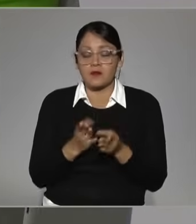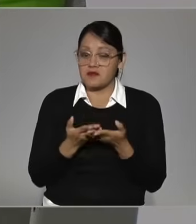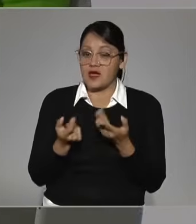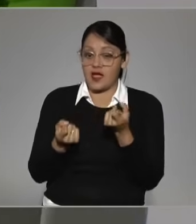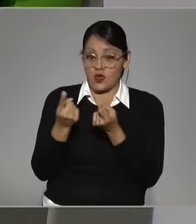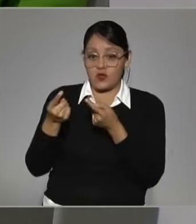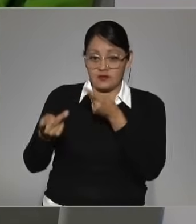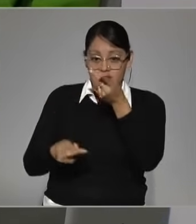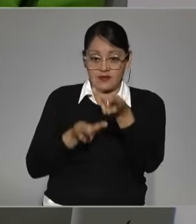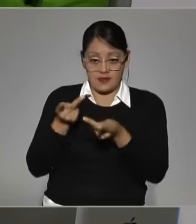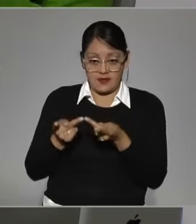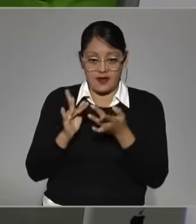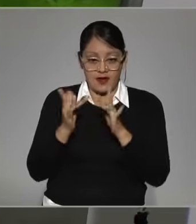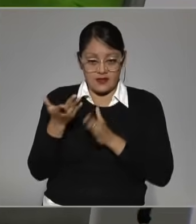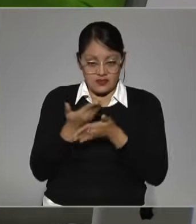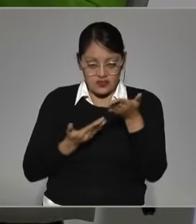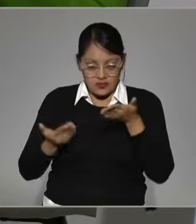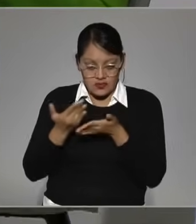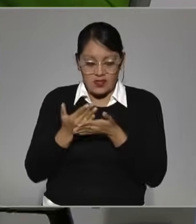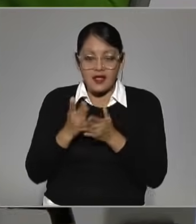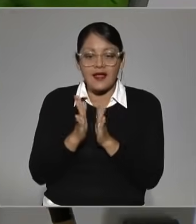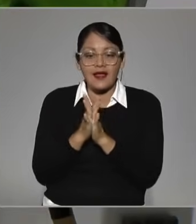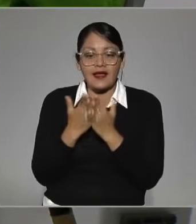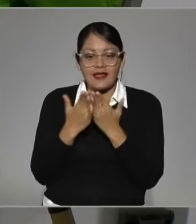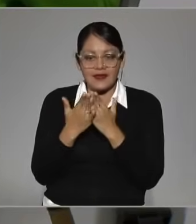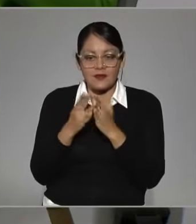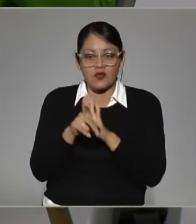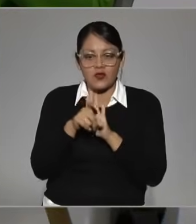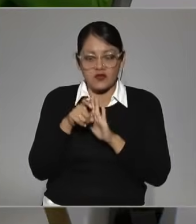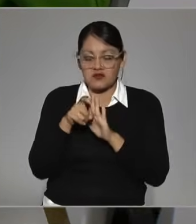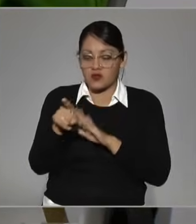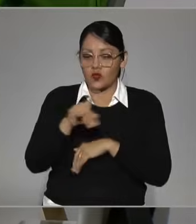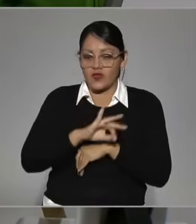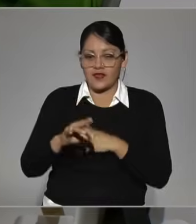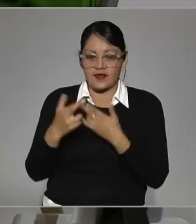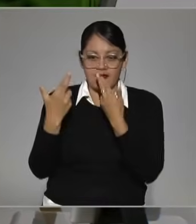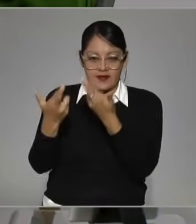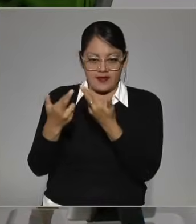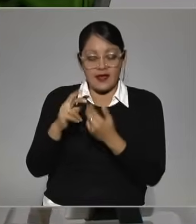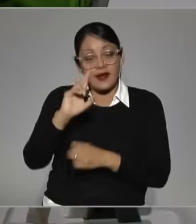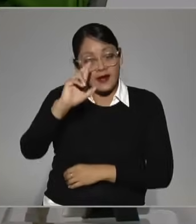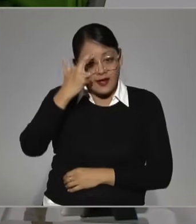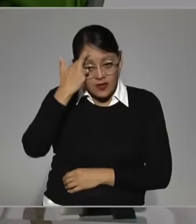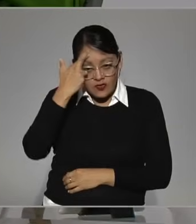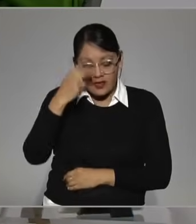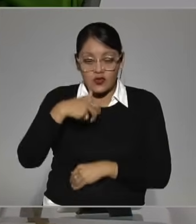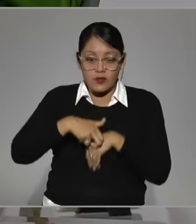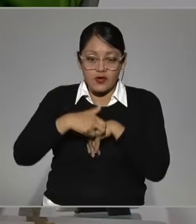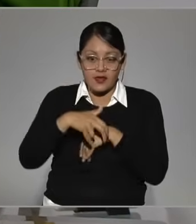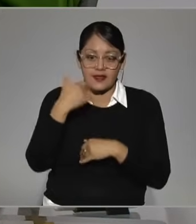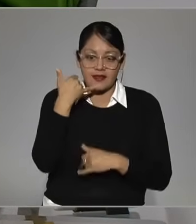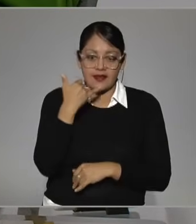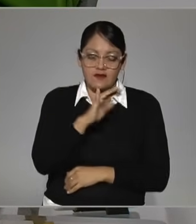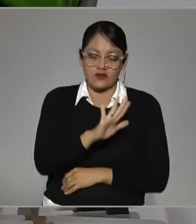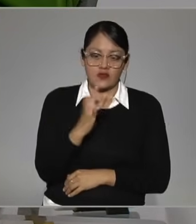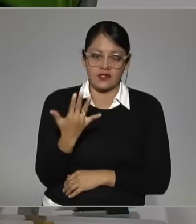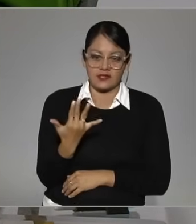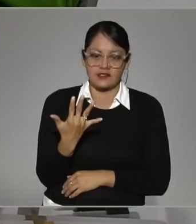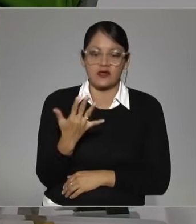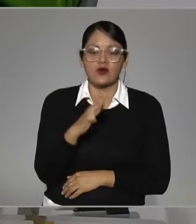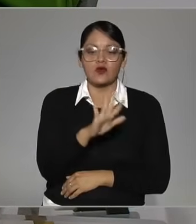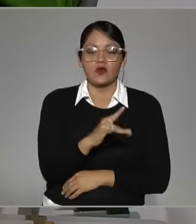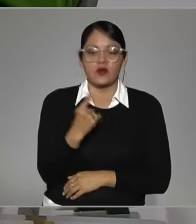están preguntando en redes del libro que se pueden llevar, les recordamos el teléfono, es el